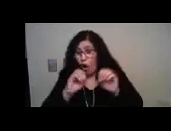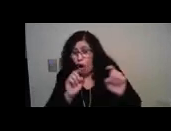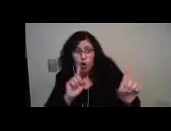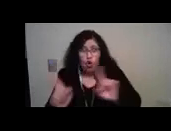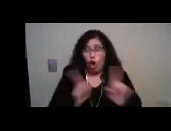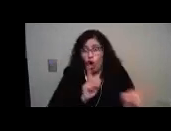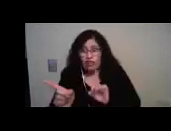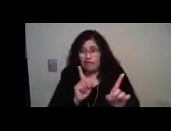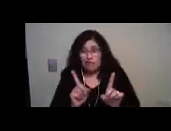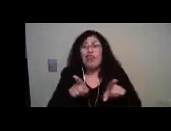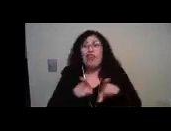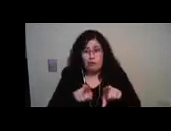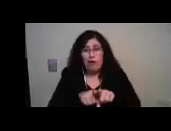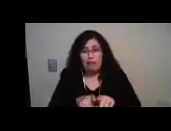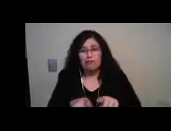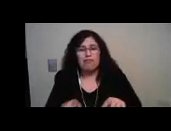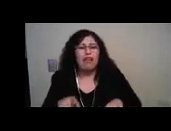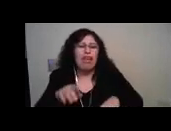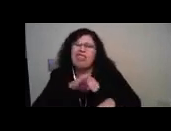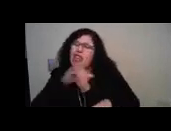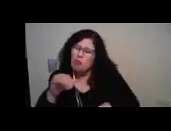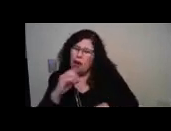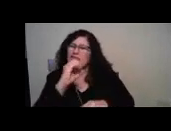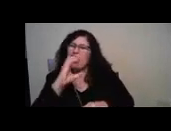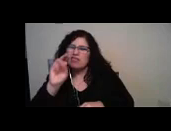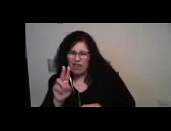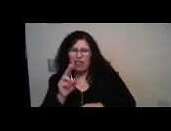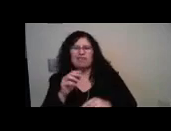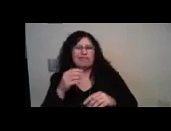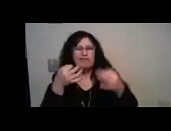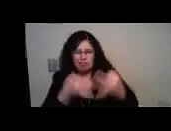comunes que se dan frente a un accidente vascular encefálico.